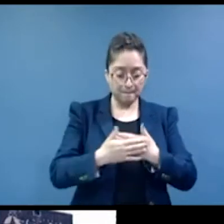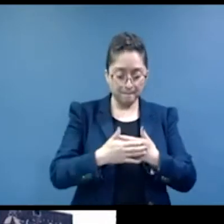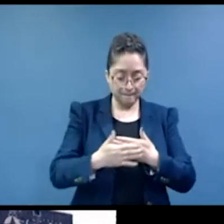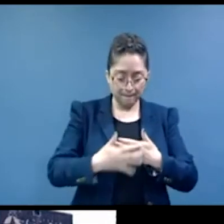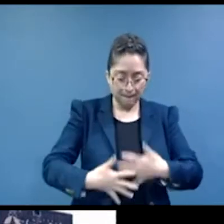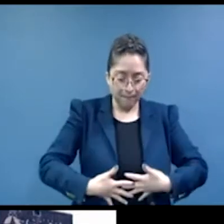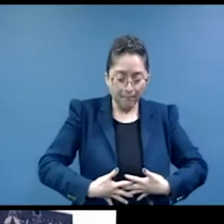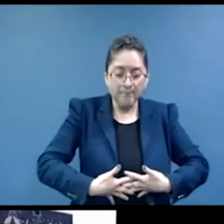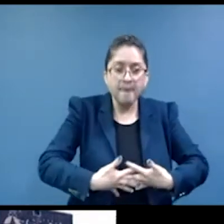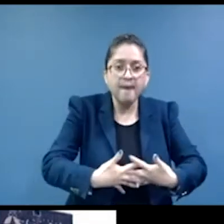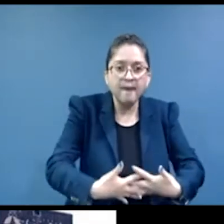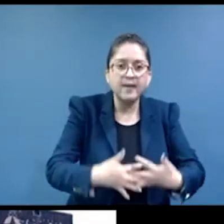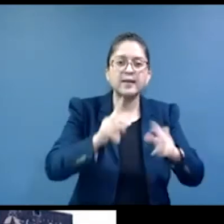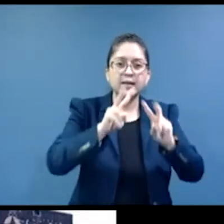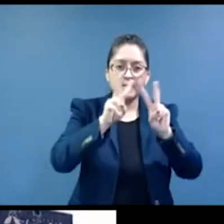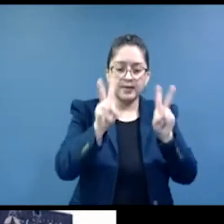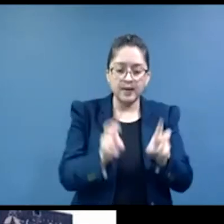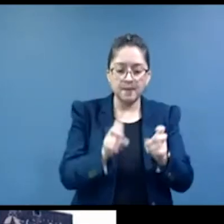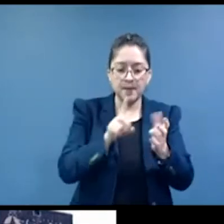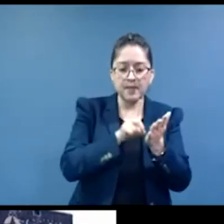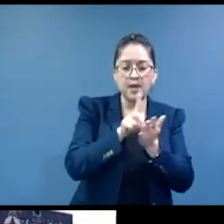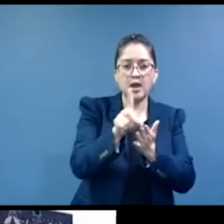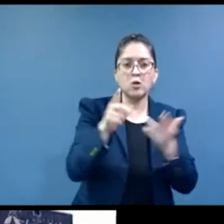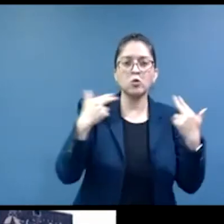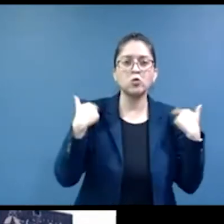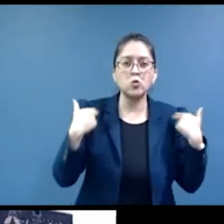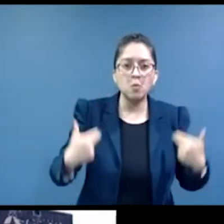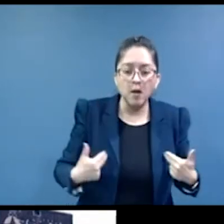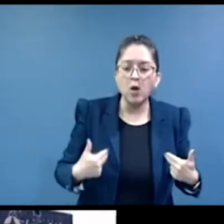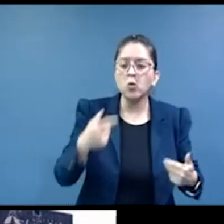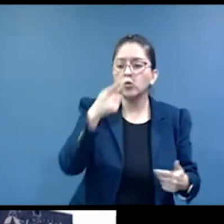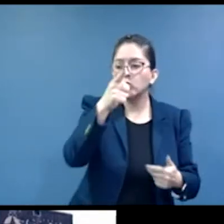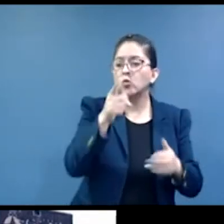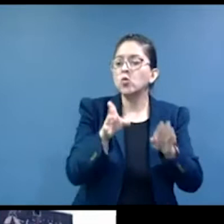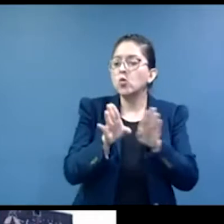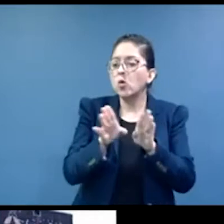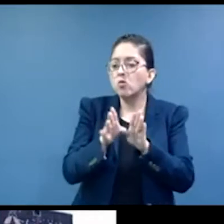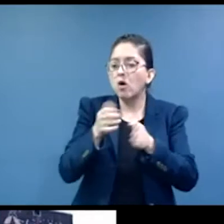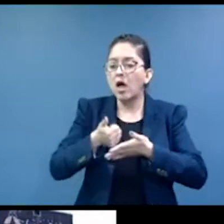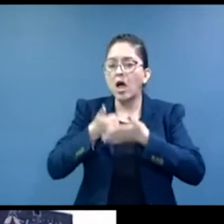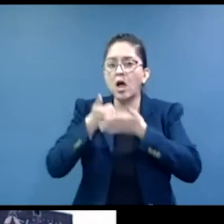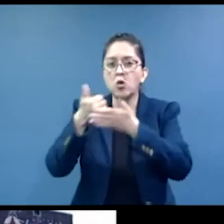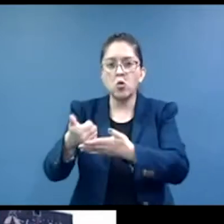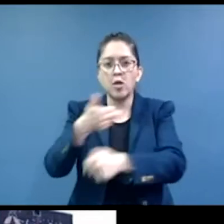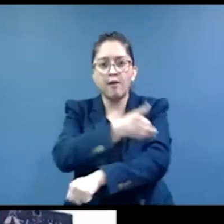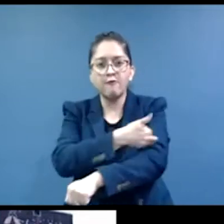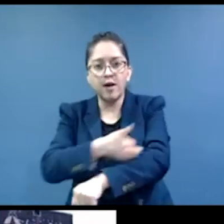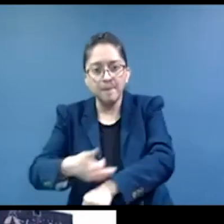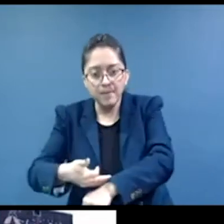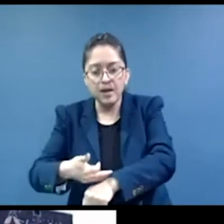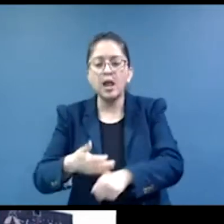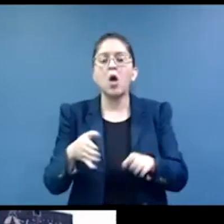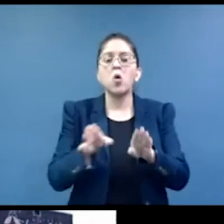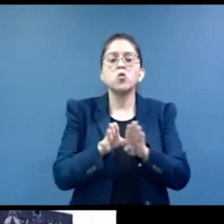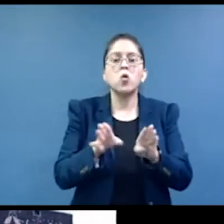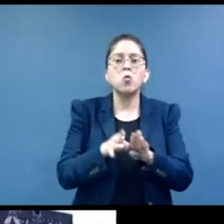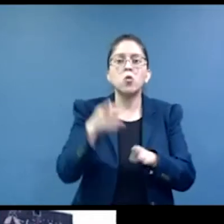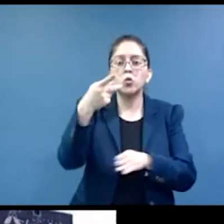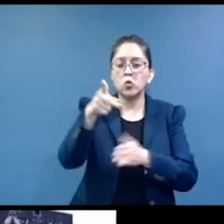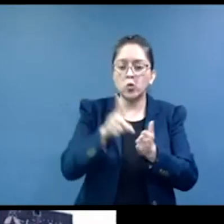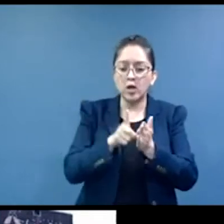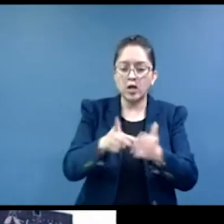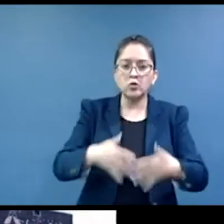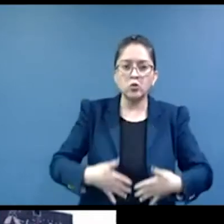de una serie de derechos humanos, entre ellos el derecho a fundar una familia, el derecho a la vida privada y a la autonomía reproductiva, a la salud y